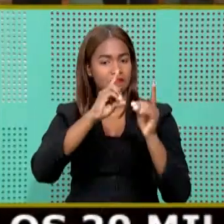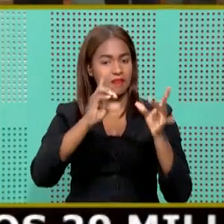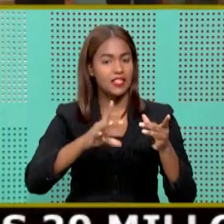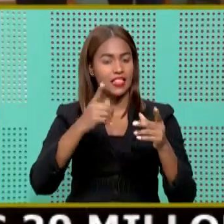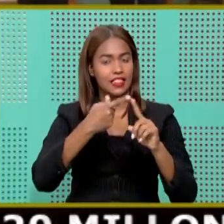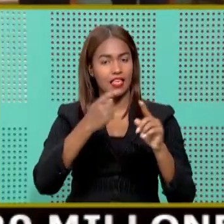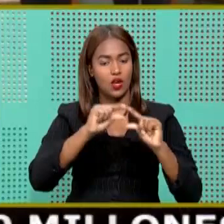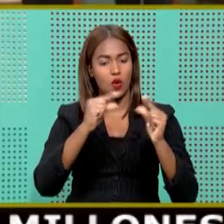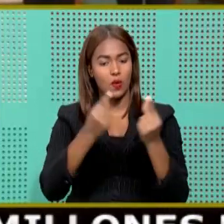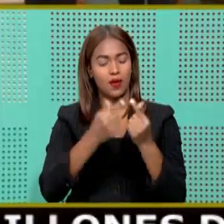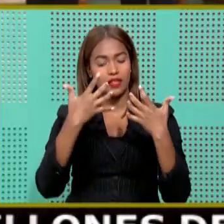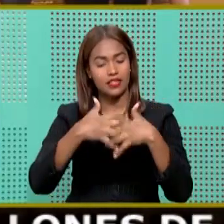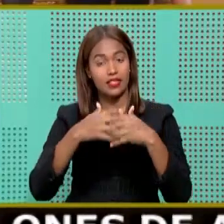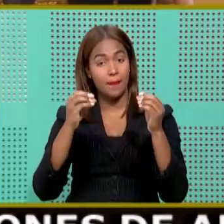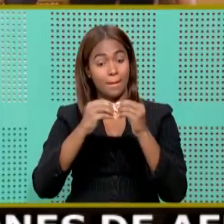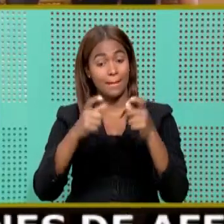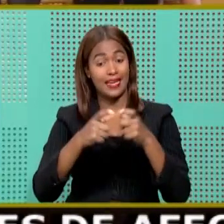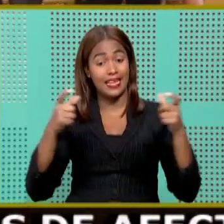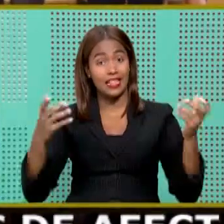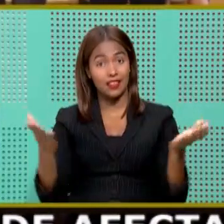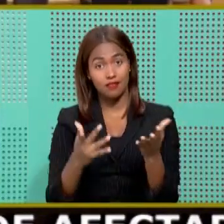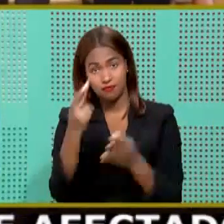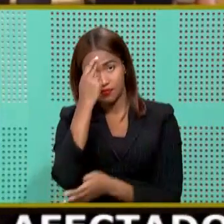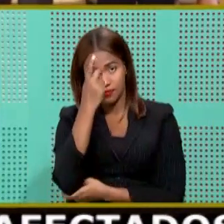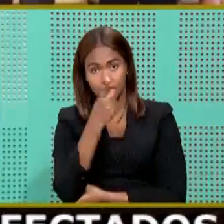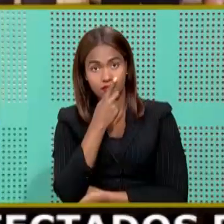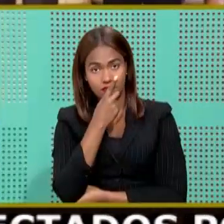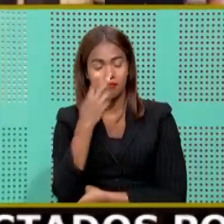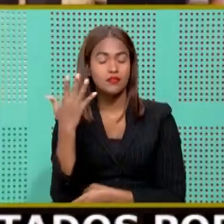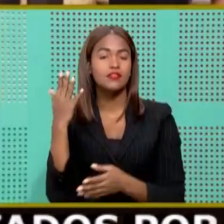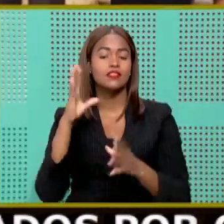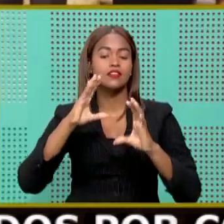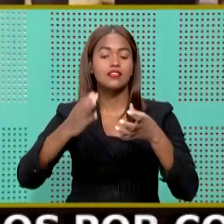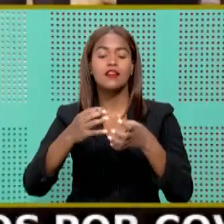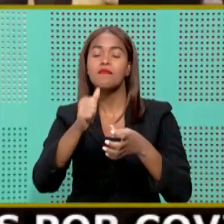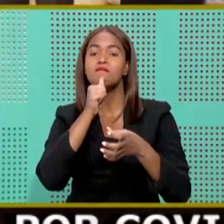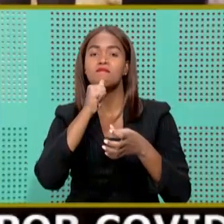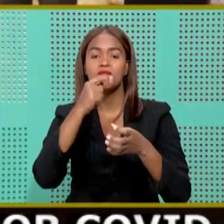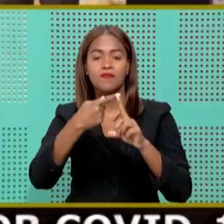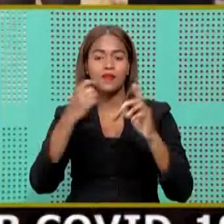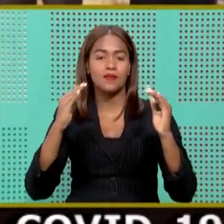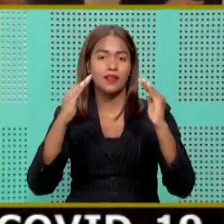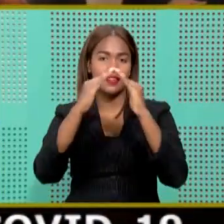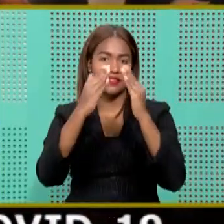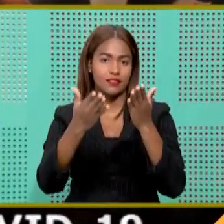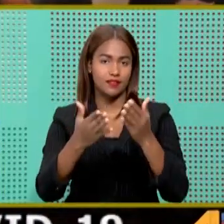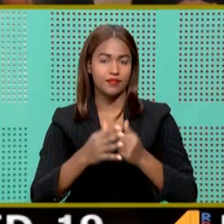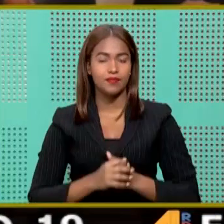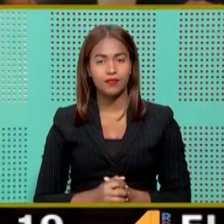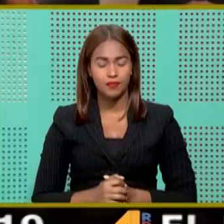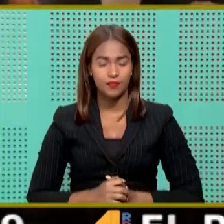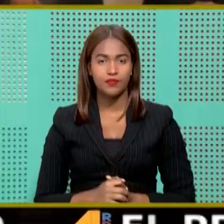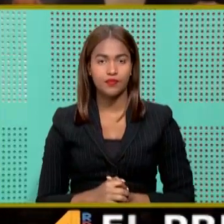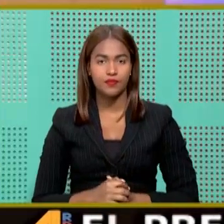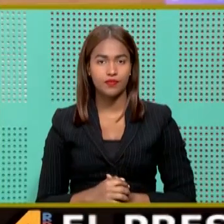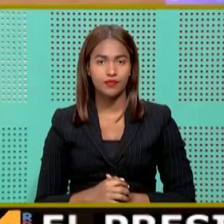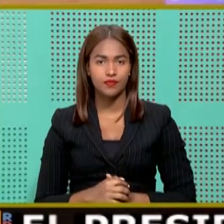de la agrupación industrial más grande de República Dominicana en el Salón Privado del Palacio Nacional.